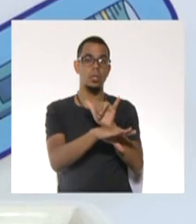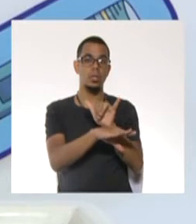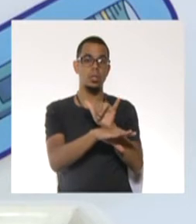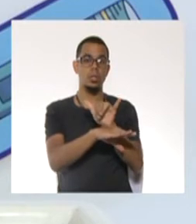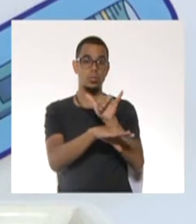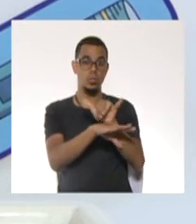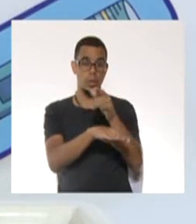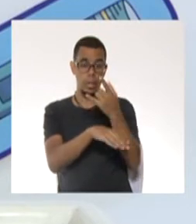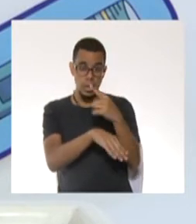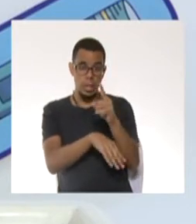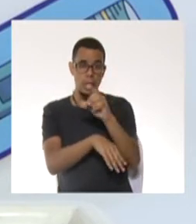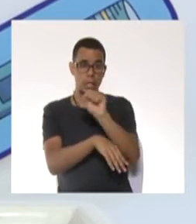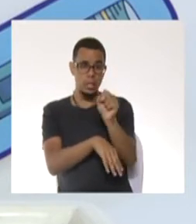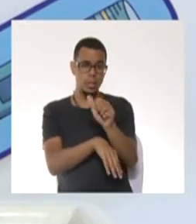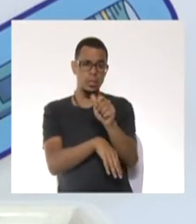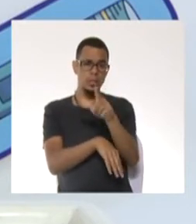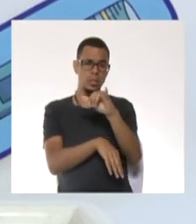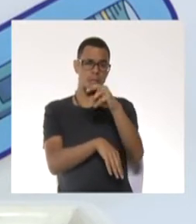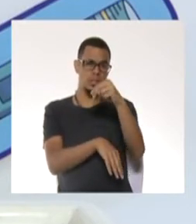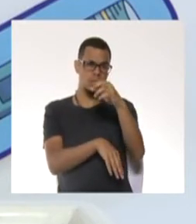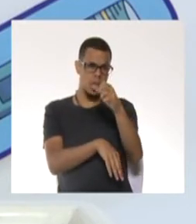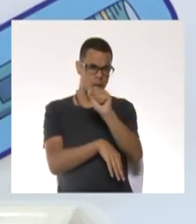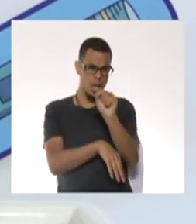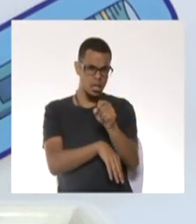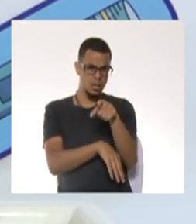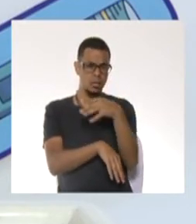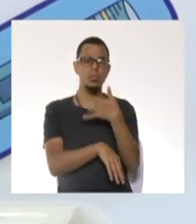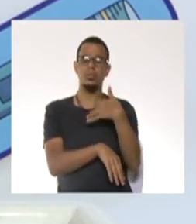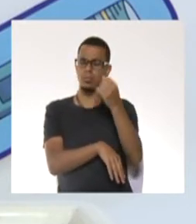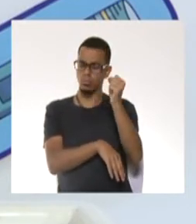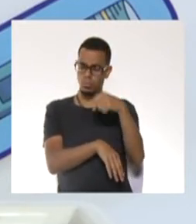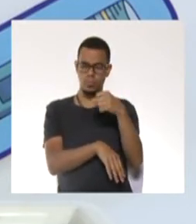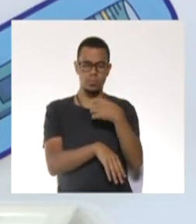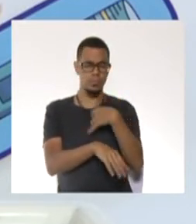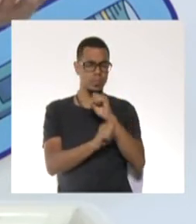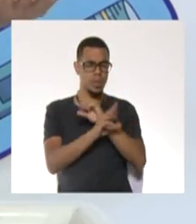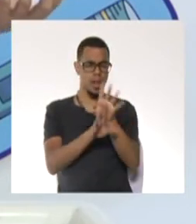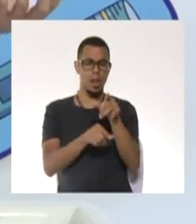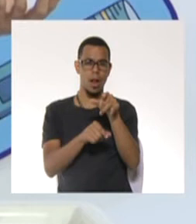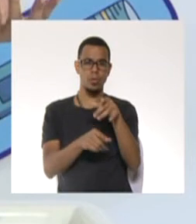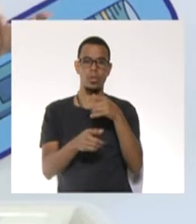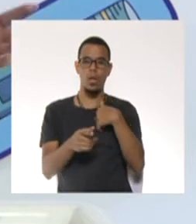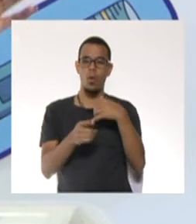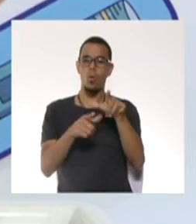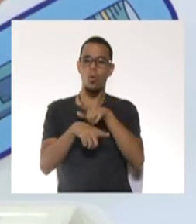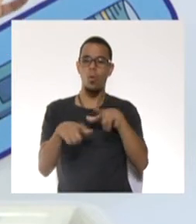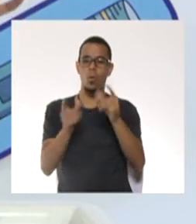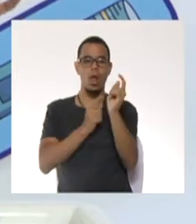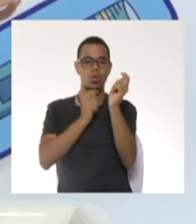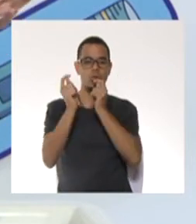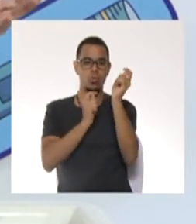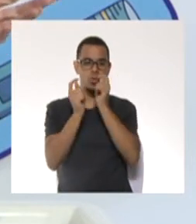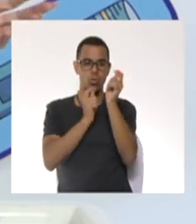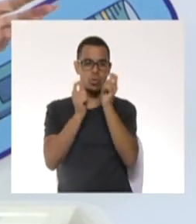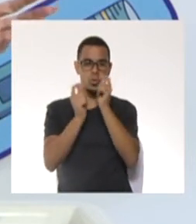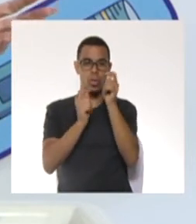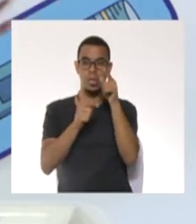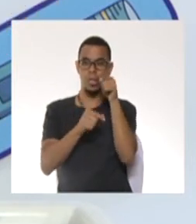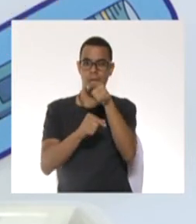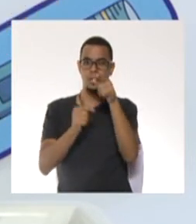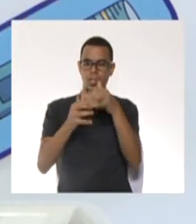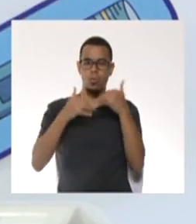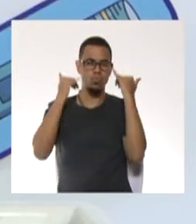¿tiene salinas? Pues sí, muy bien y hermosísima. Un atractivo turístico además, que hay muchas fiestas por